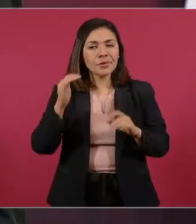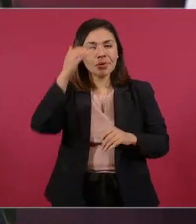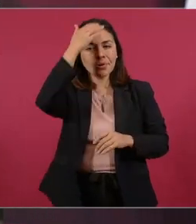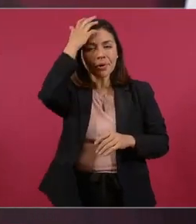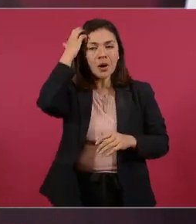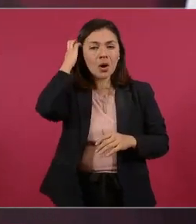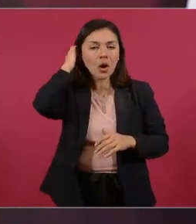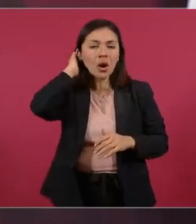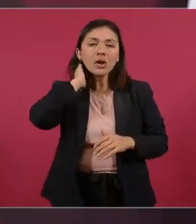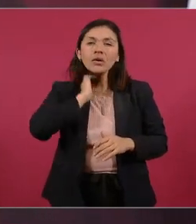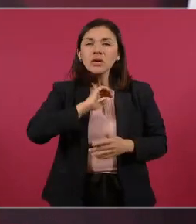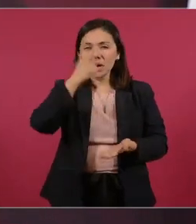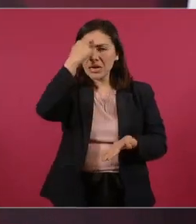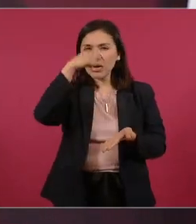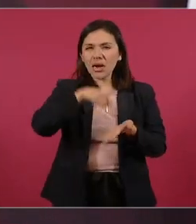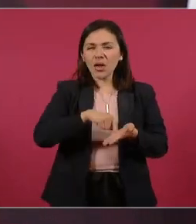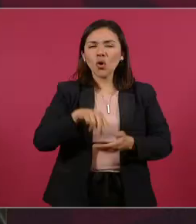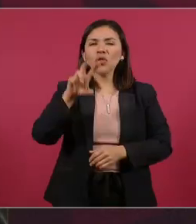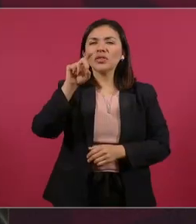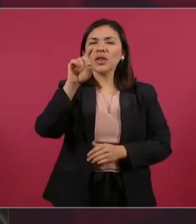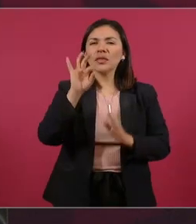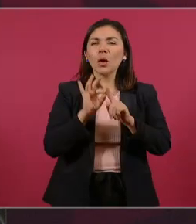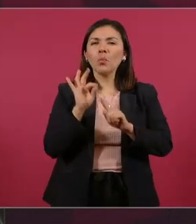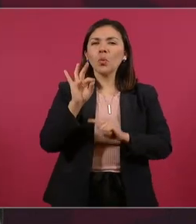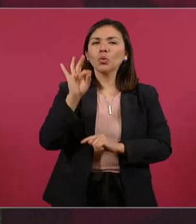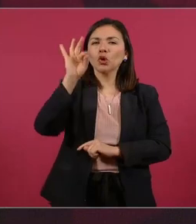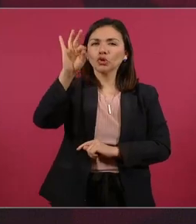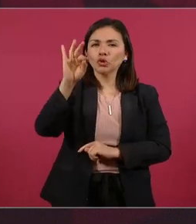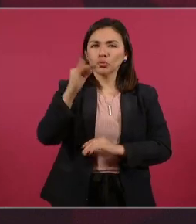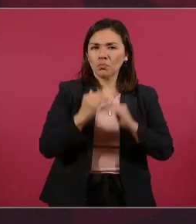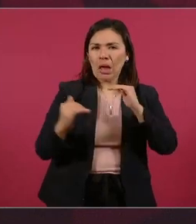como con 30 puntos de ventaja.